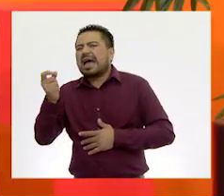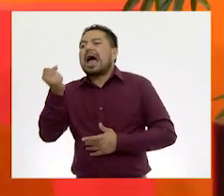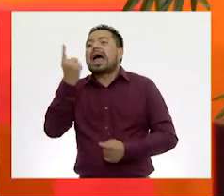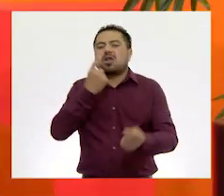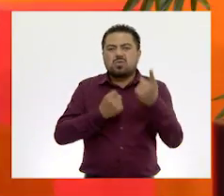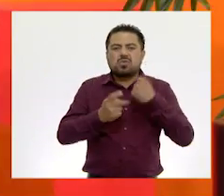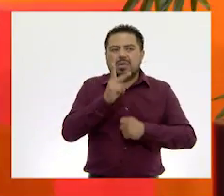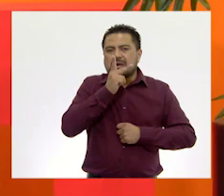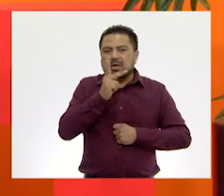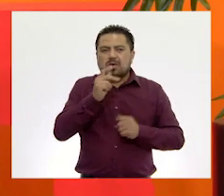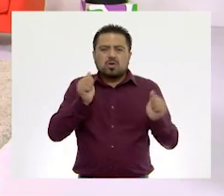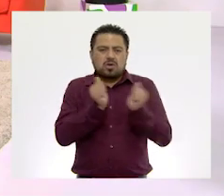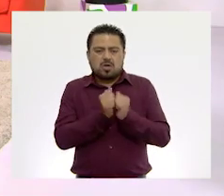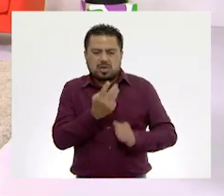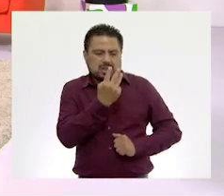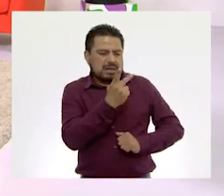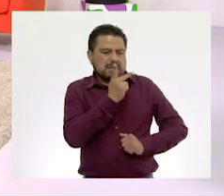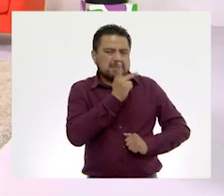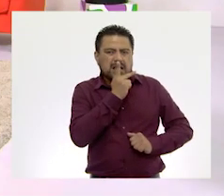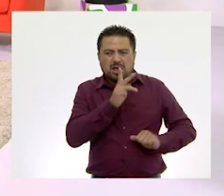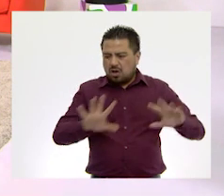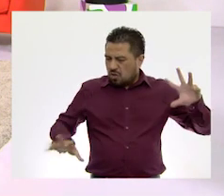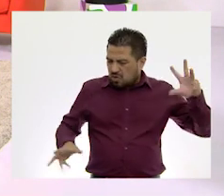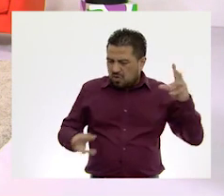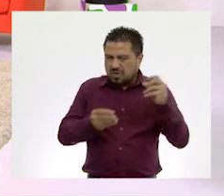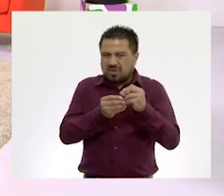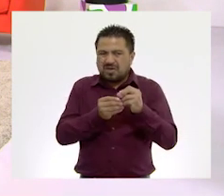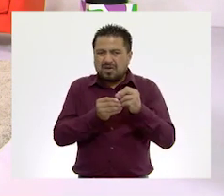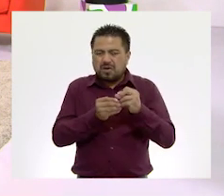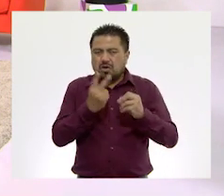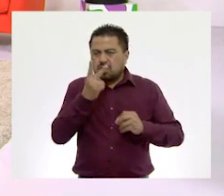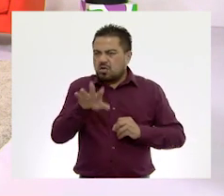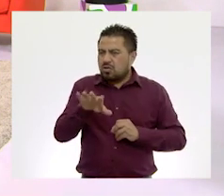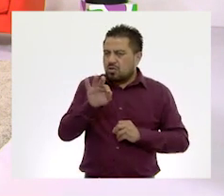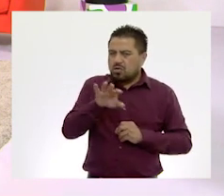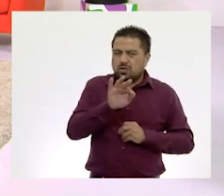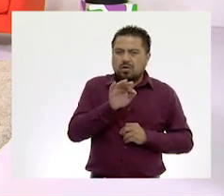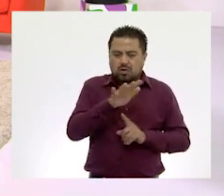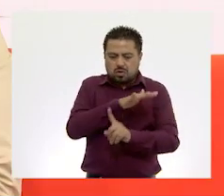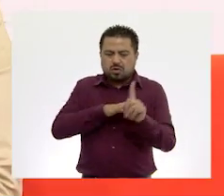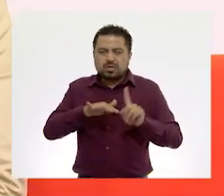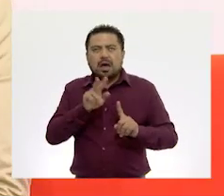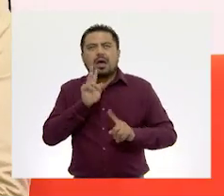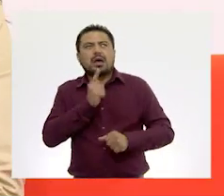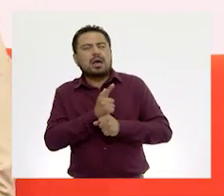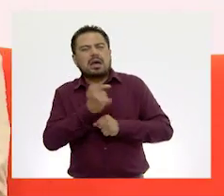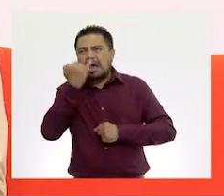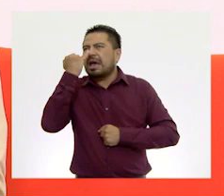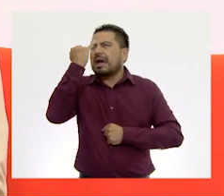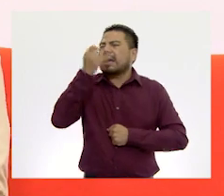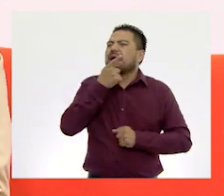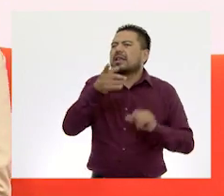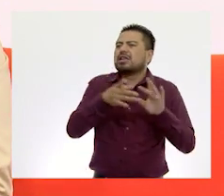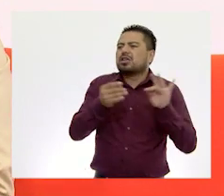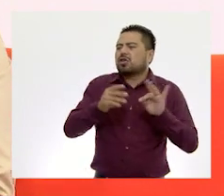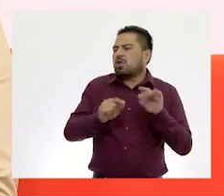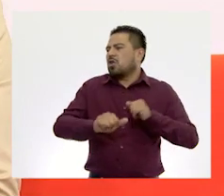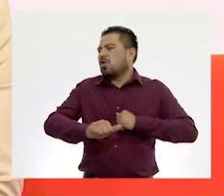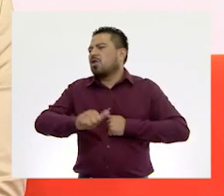mejor en 3 palabras, no sé, de esas 3 me sé 2, pero con el contexto, y entonces ya me imagino lo que dice la otra.